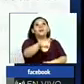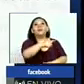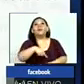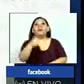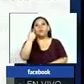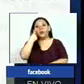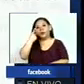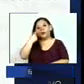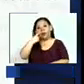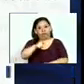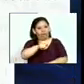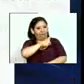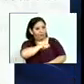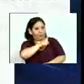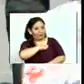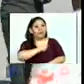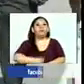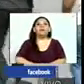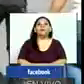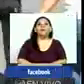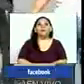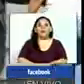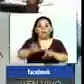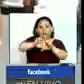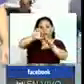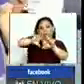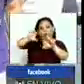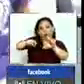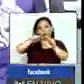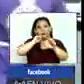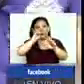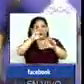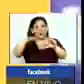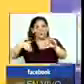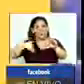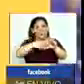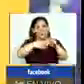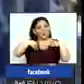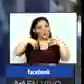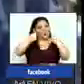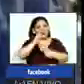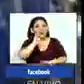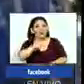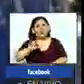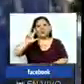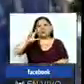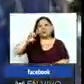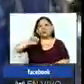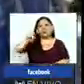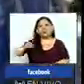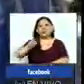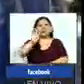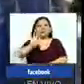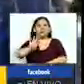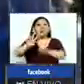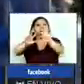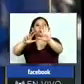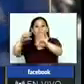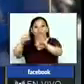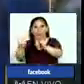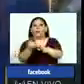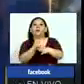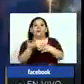de nuestra responsabilidad. Las estadísticas del Ministerio de Salud registran 30.480